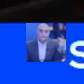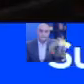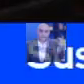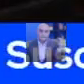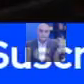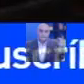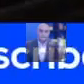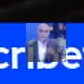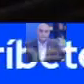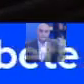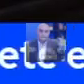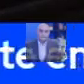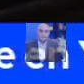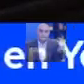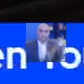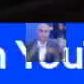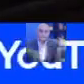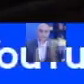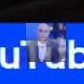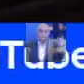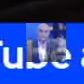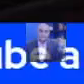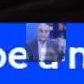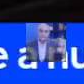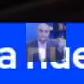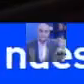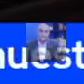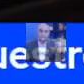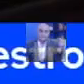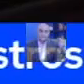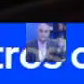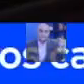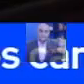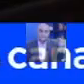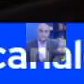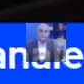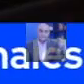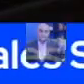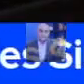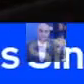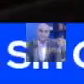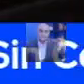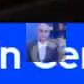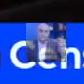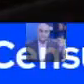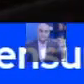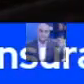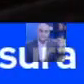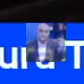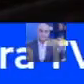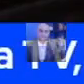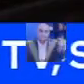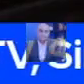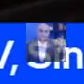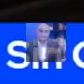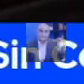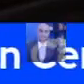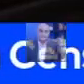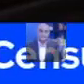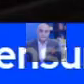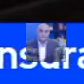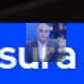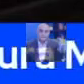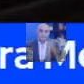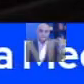regresar desde ahí a una posición de reconocimiento explícito de Maduro como de